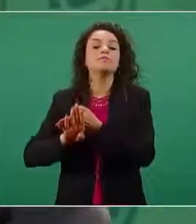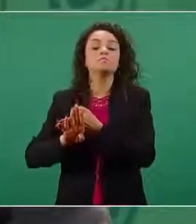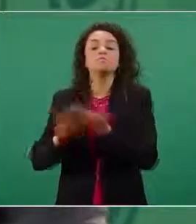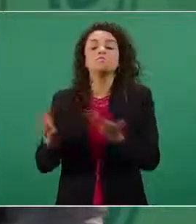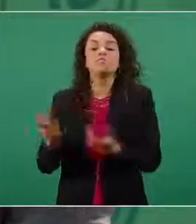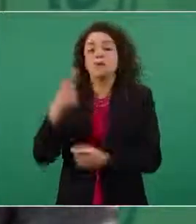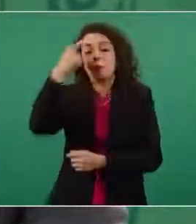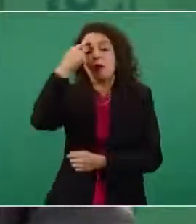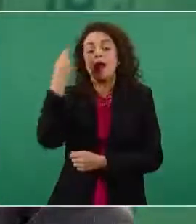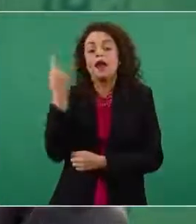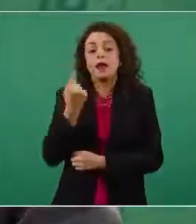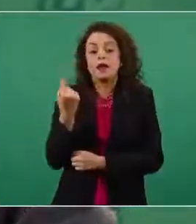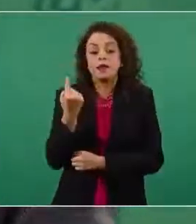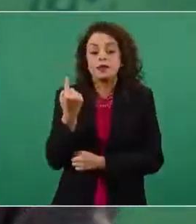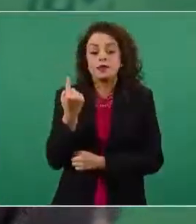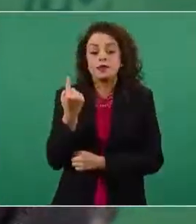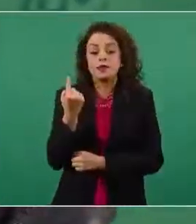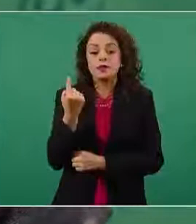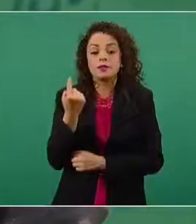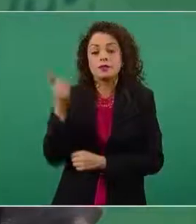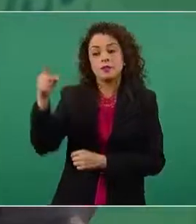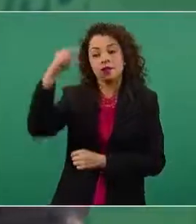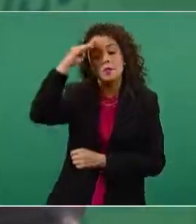esperando que haya